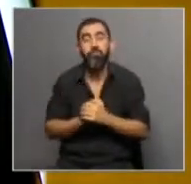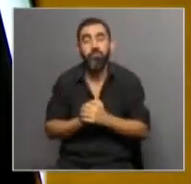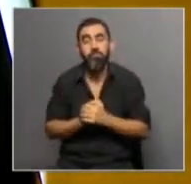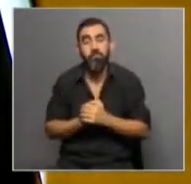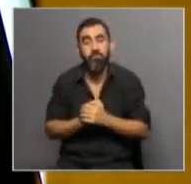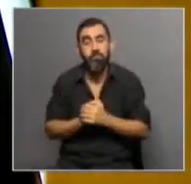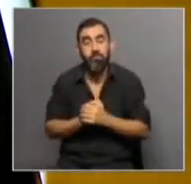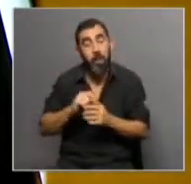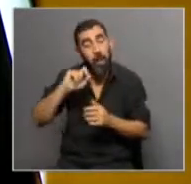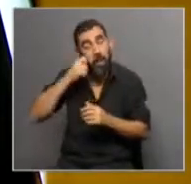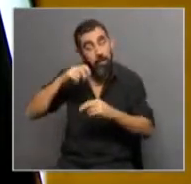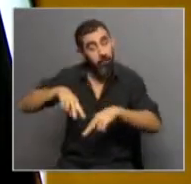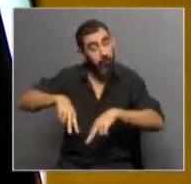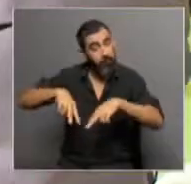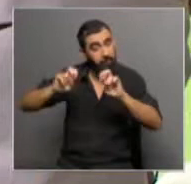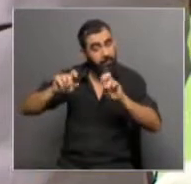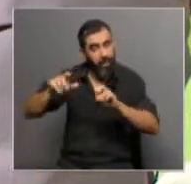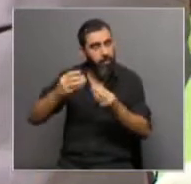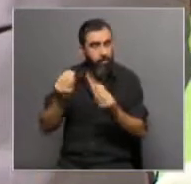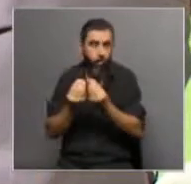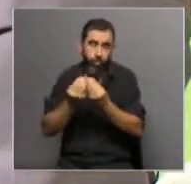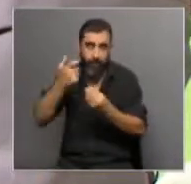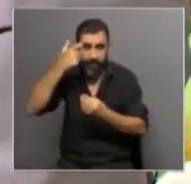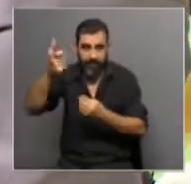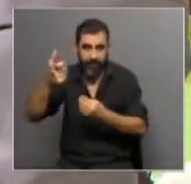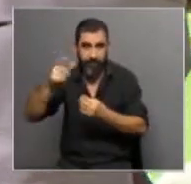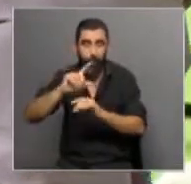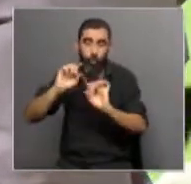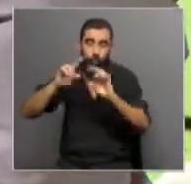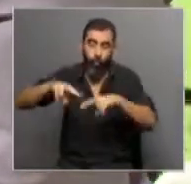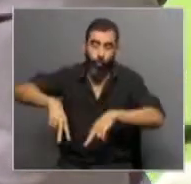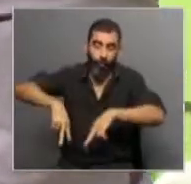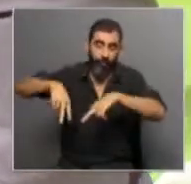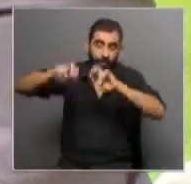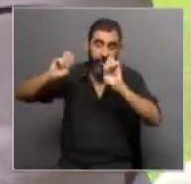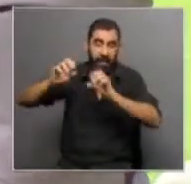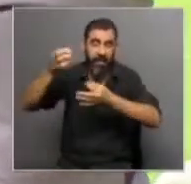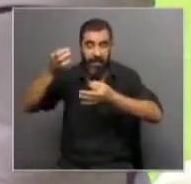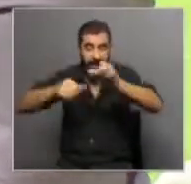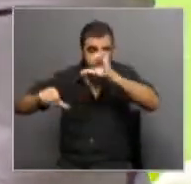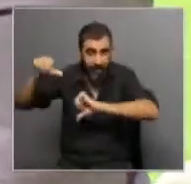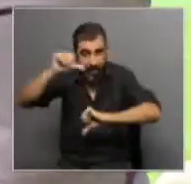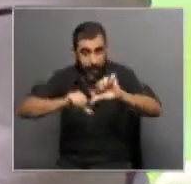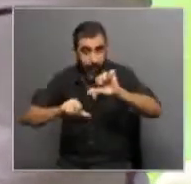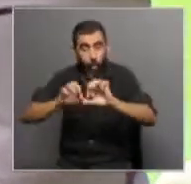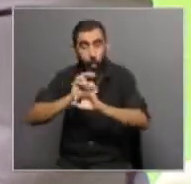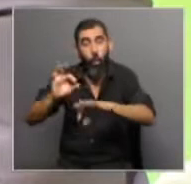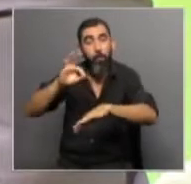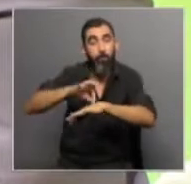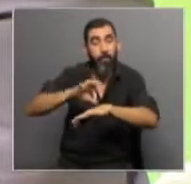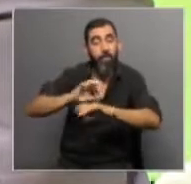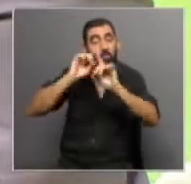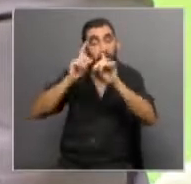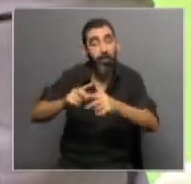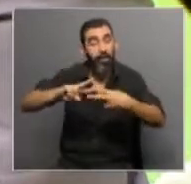Linda línea de investigación. Exacto, ahí entran con varias ciencias, porque no solamente entonces se va a estudiar a nivel químico y a nivel médico, sino también